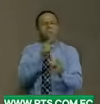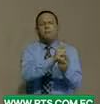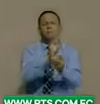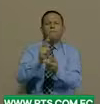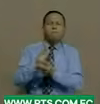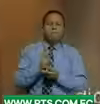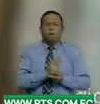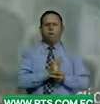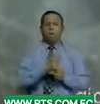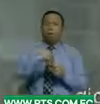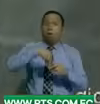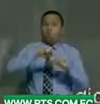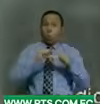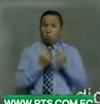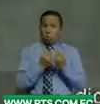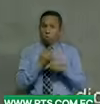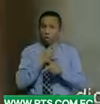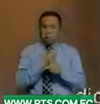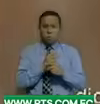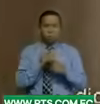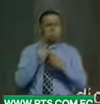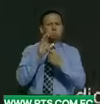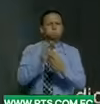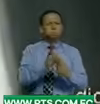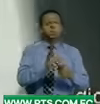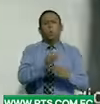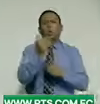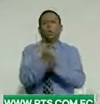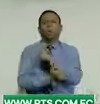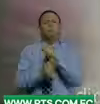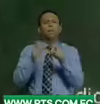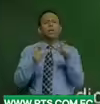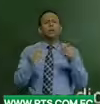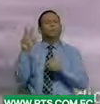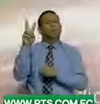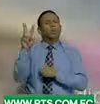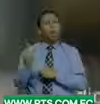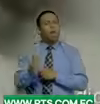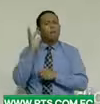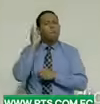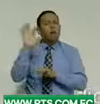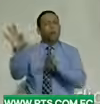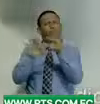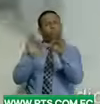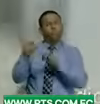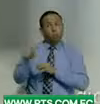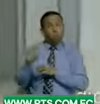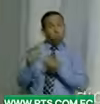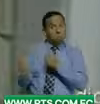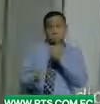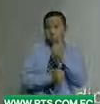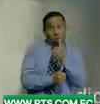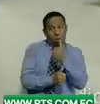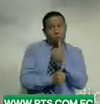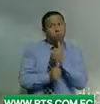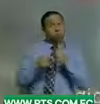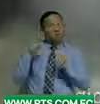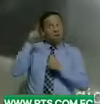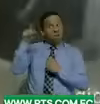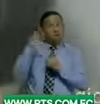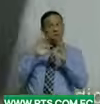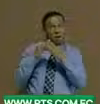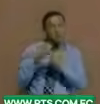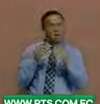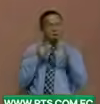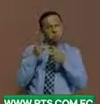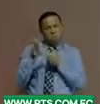la banda extorsionaba a sus víctimas, principalmente migrantes venezolanas, con la amenaza de atentar contra sus familiares en su país de origen para